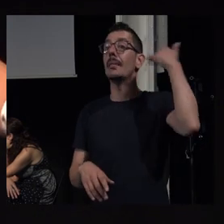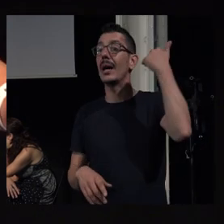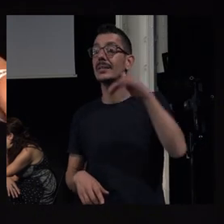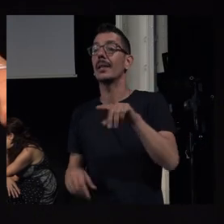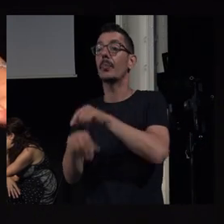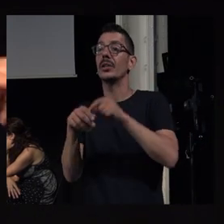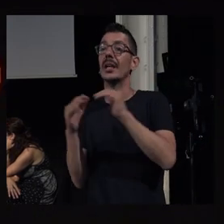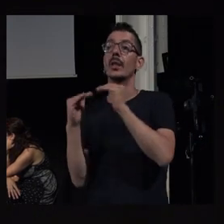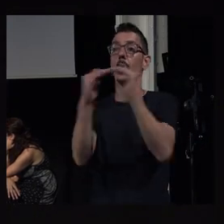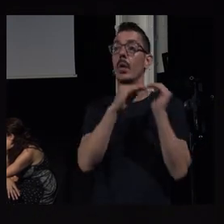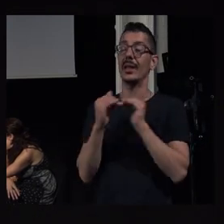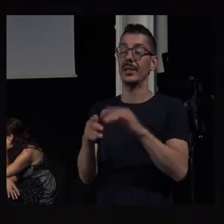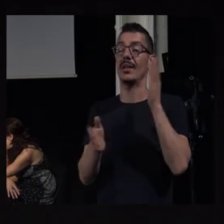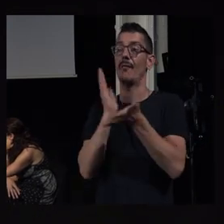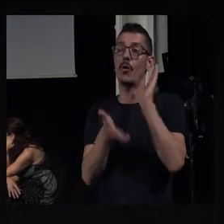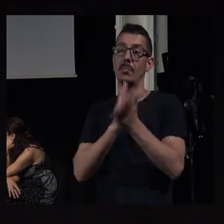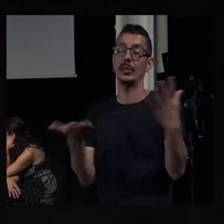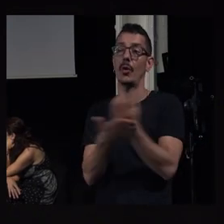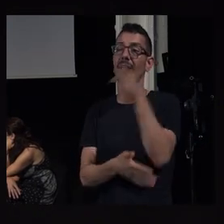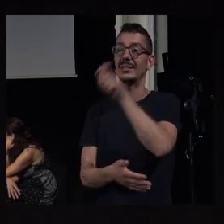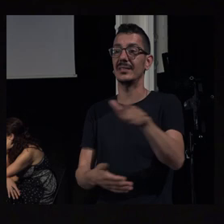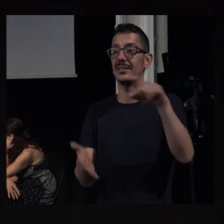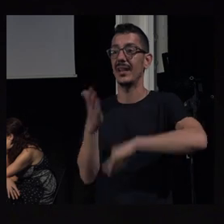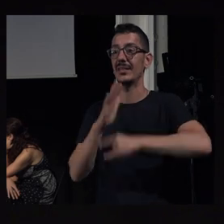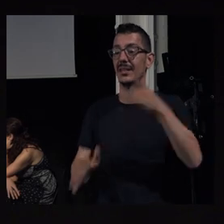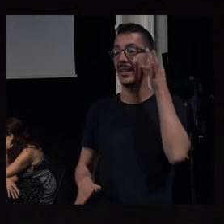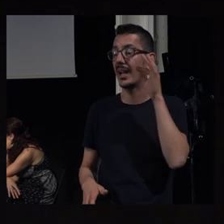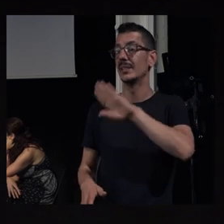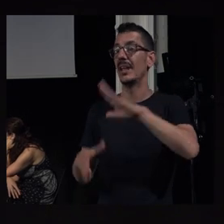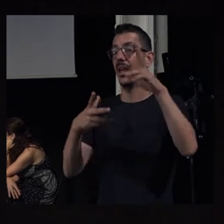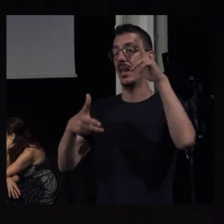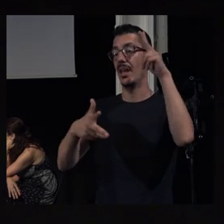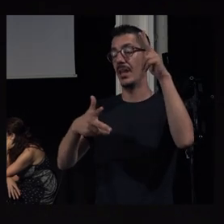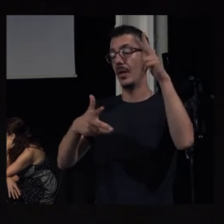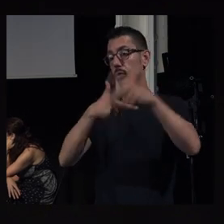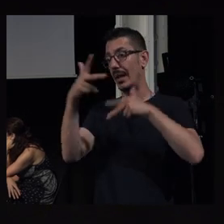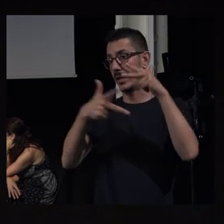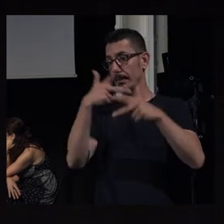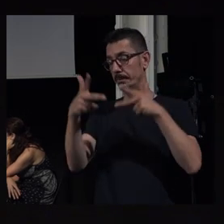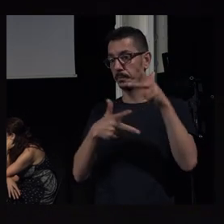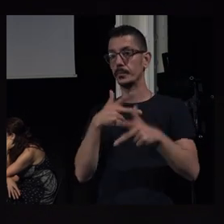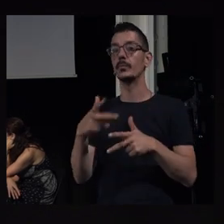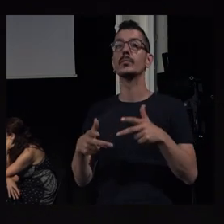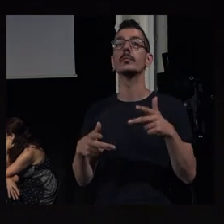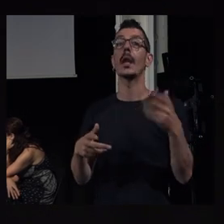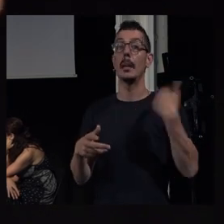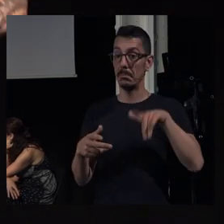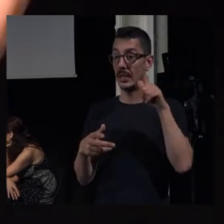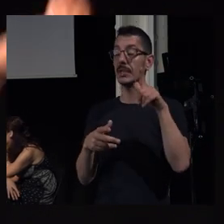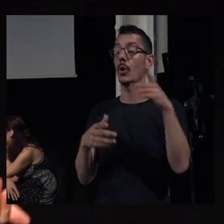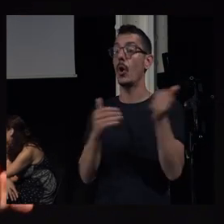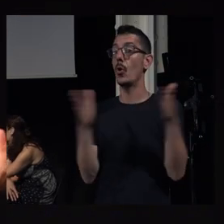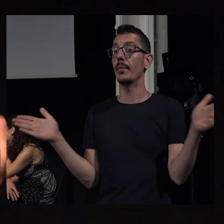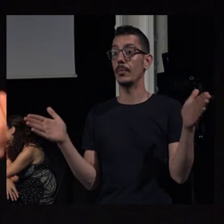las técnicas de igualdad de Euskal Herria, lo abrimos Ana de Miguel y yo. Entonces, Ana de Miguel hace su